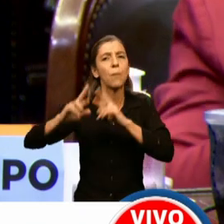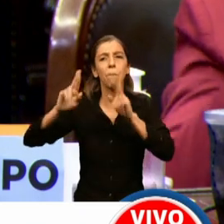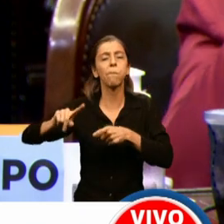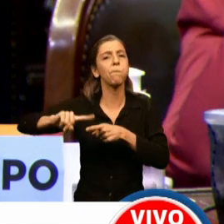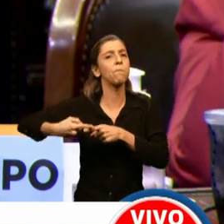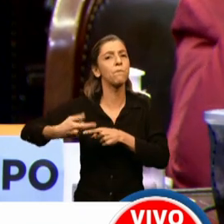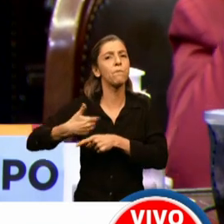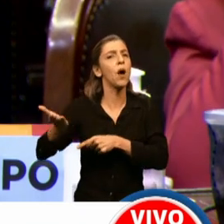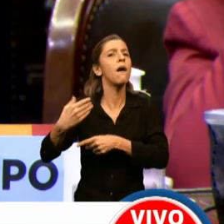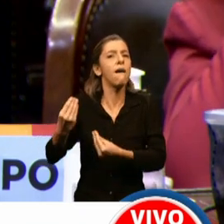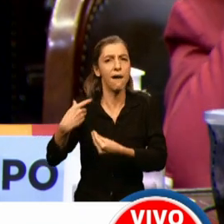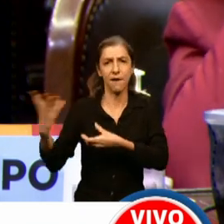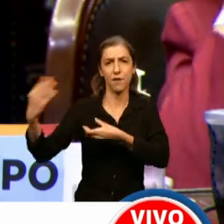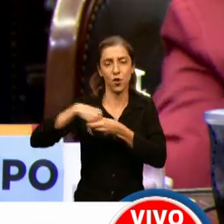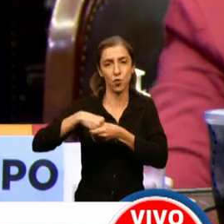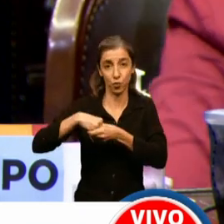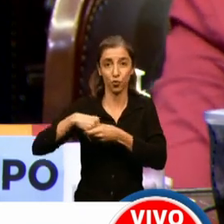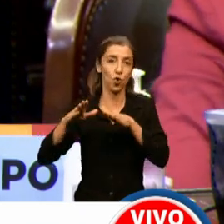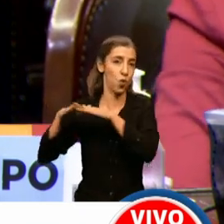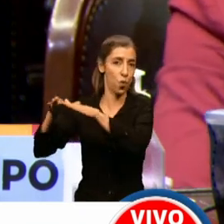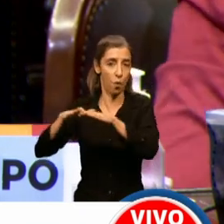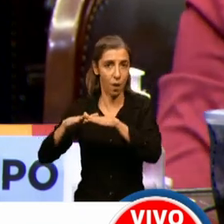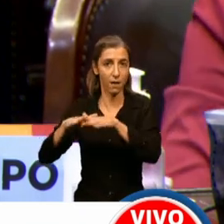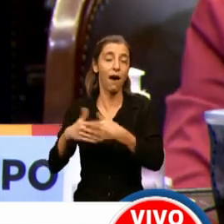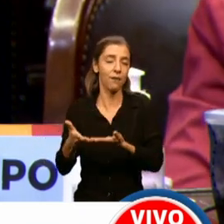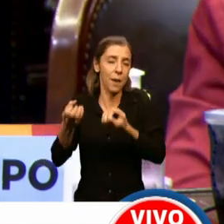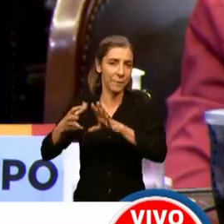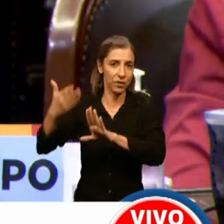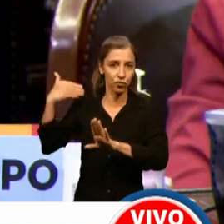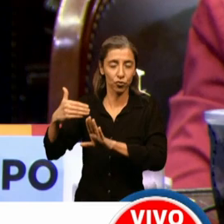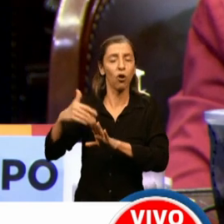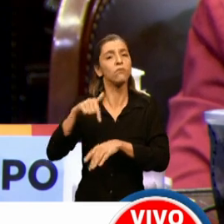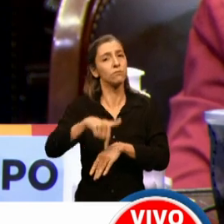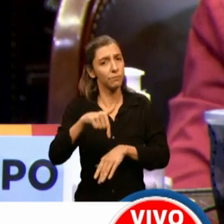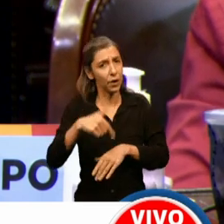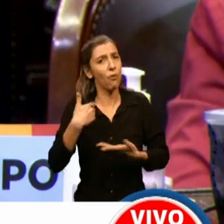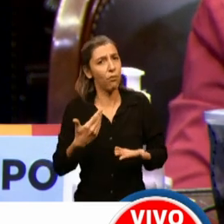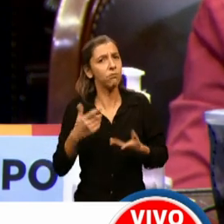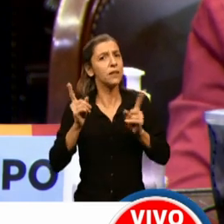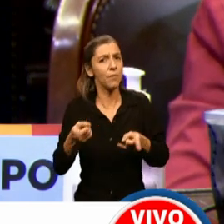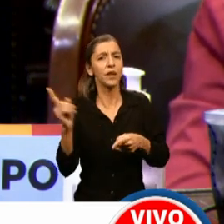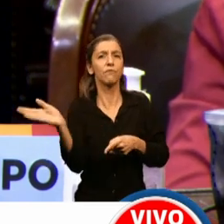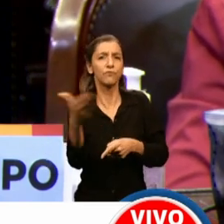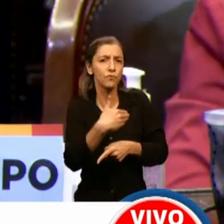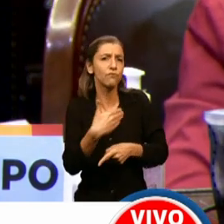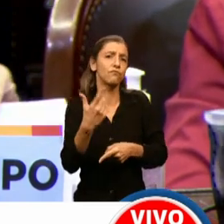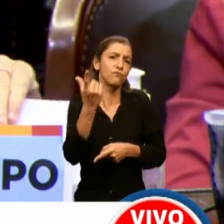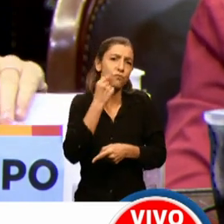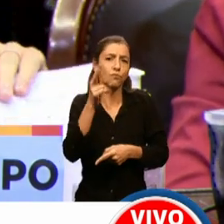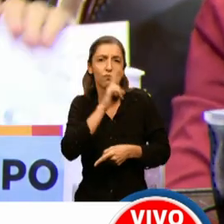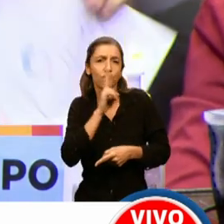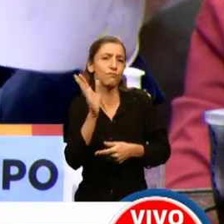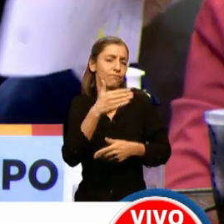de igualdad y de inclusión después también decir que en este congreso está en funcionamiento un programa a todos y todas y todos